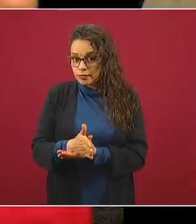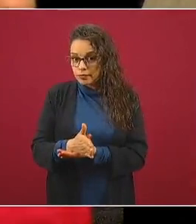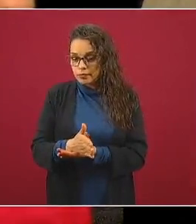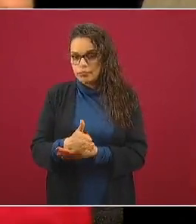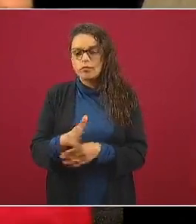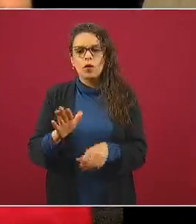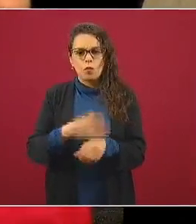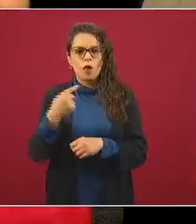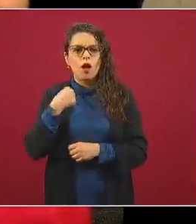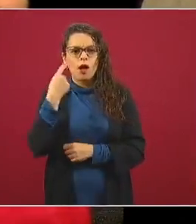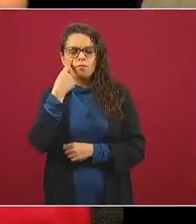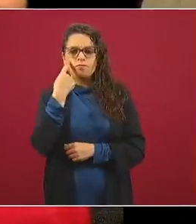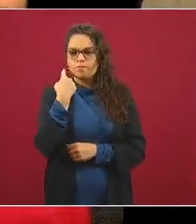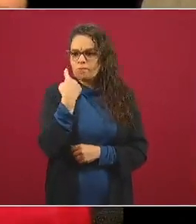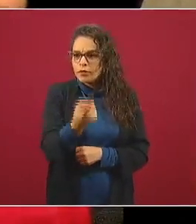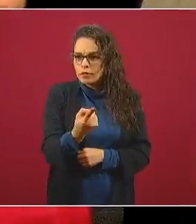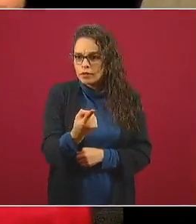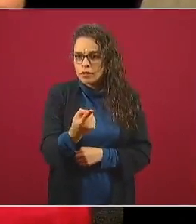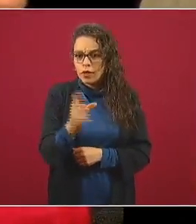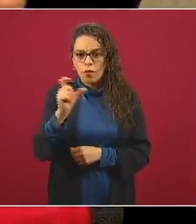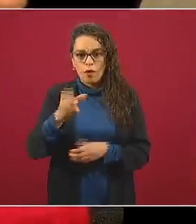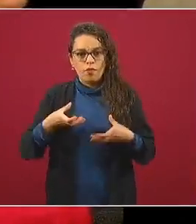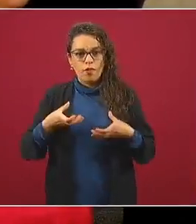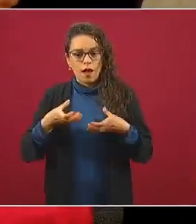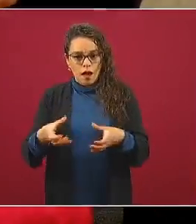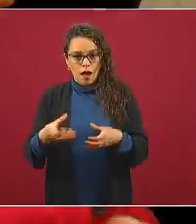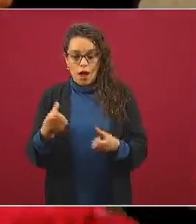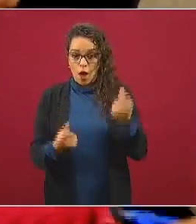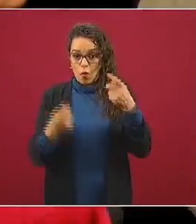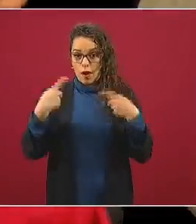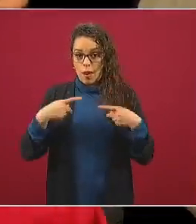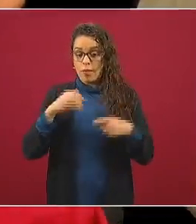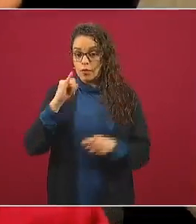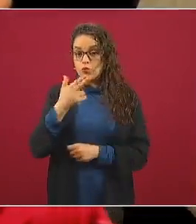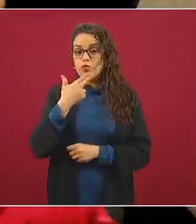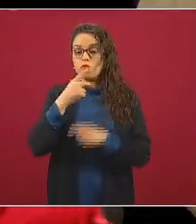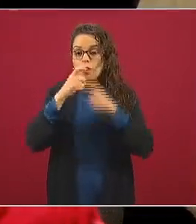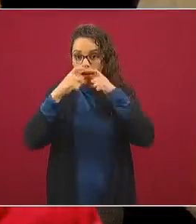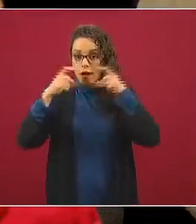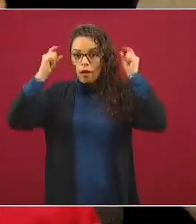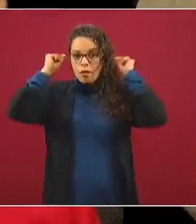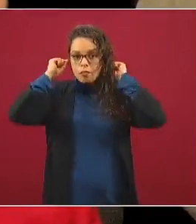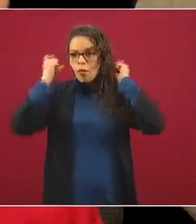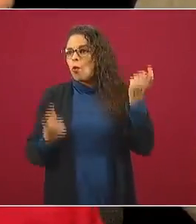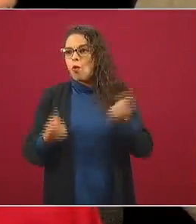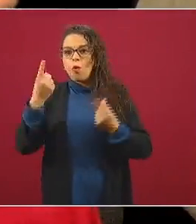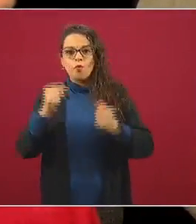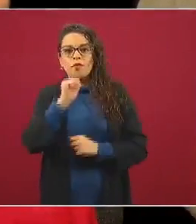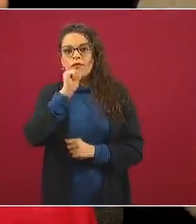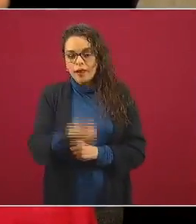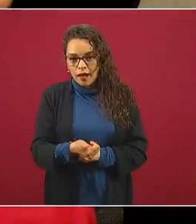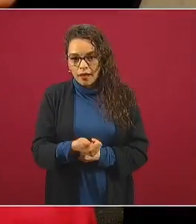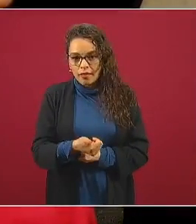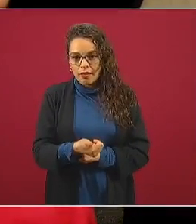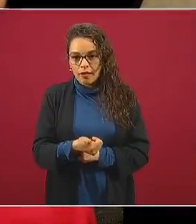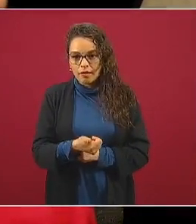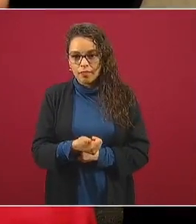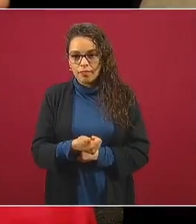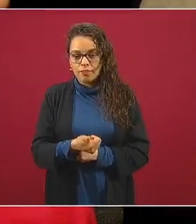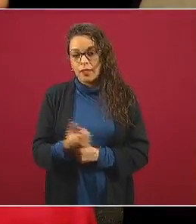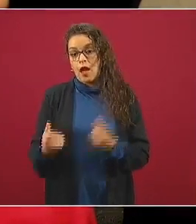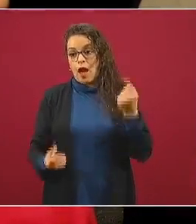como… Cuando salir a la calle vemos que algunos usan cubreboca, otros no usan cubreboca, unos siguen las medidas, otros